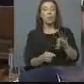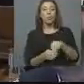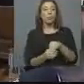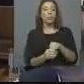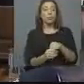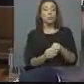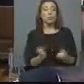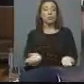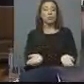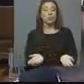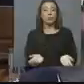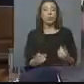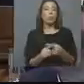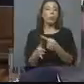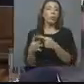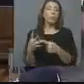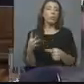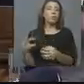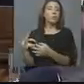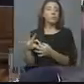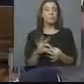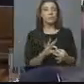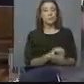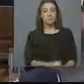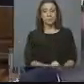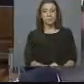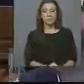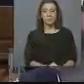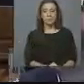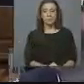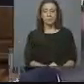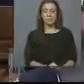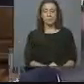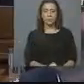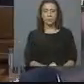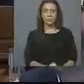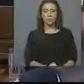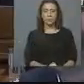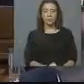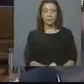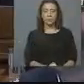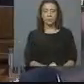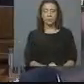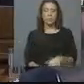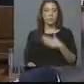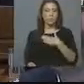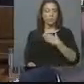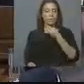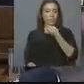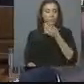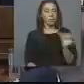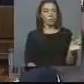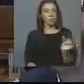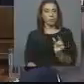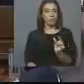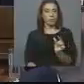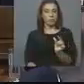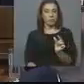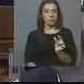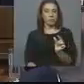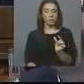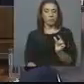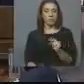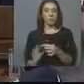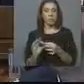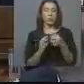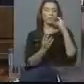el mundo del trabajo por distintas razones. En tercer lugar, yo quisiera referirme, presidente, brevemente a la lógica